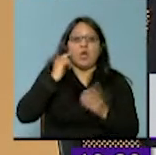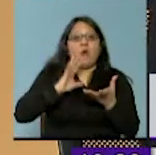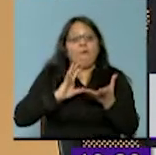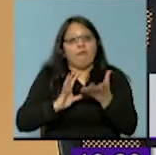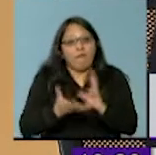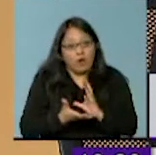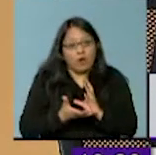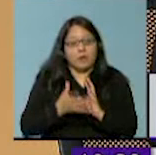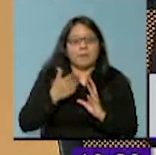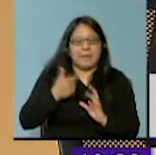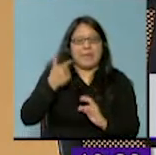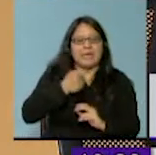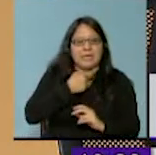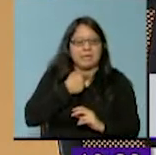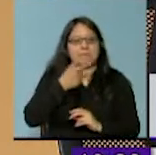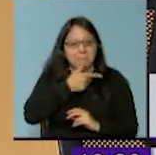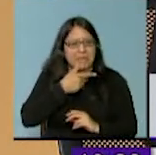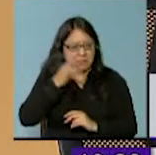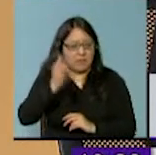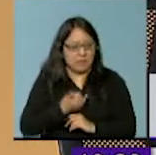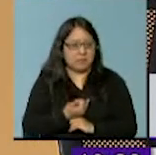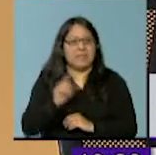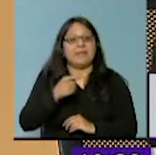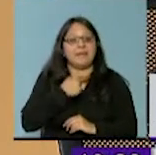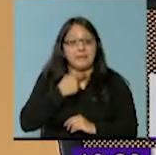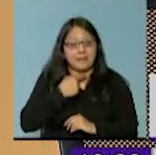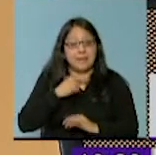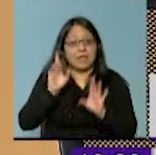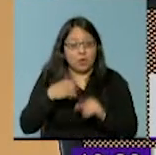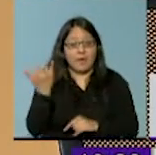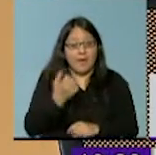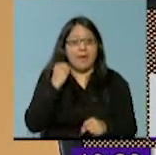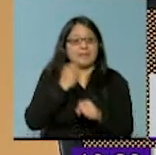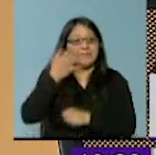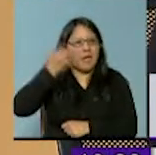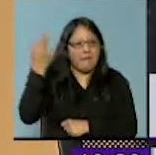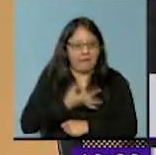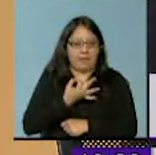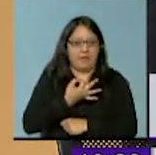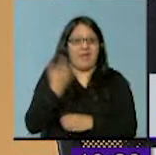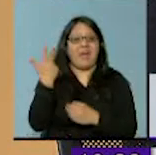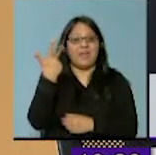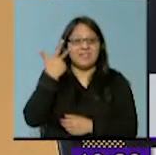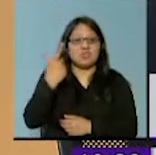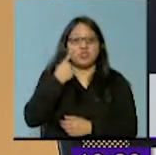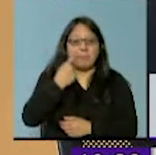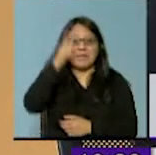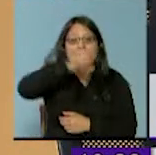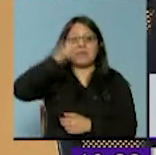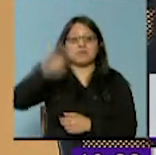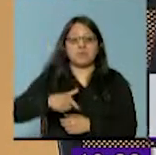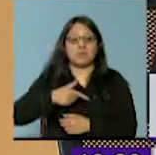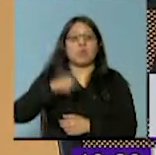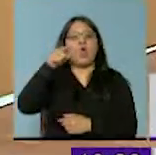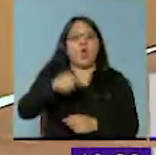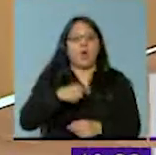Y quiero que dé resultado, porque ahí hay un montón de gente, son 18.000 personas de las cuales una que habló con Canal 7 le dijo: espero que no sea